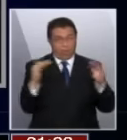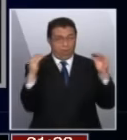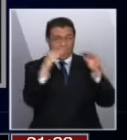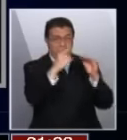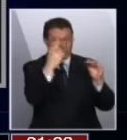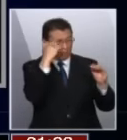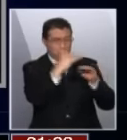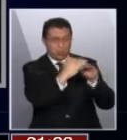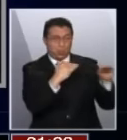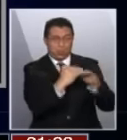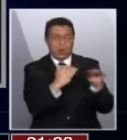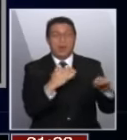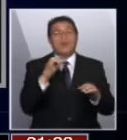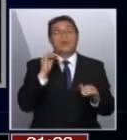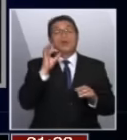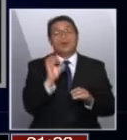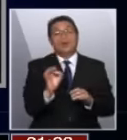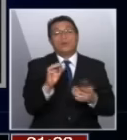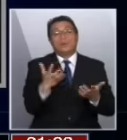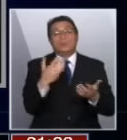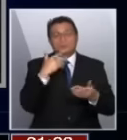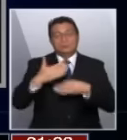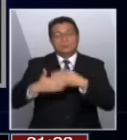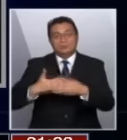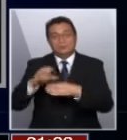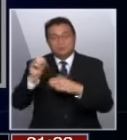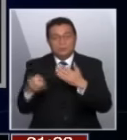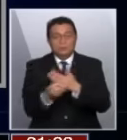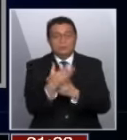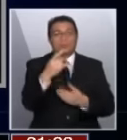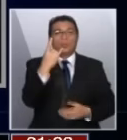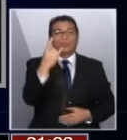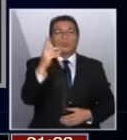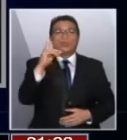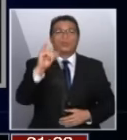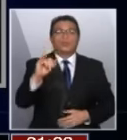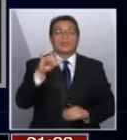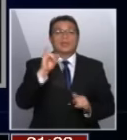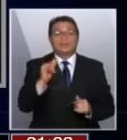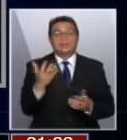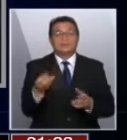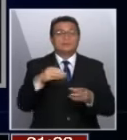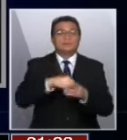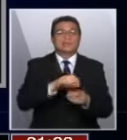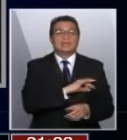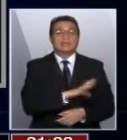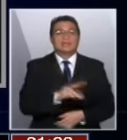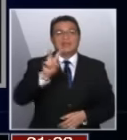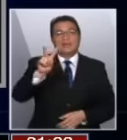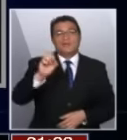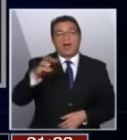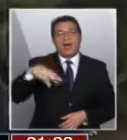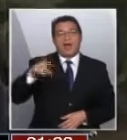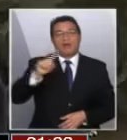la proyecta también para el proceso de renovación que pueda tener la Audi y el rol que pueda jugar dentro de chile